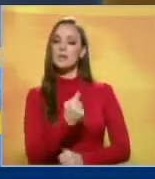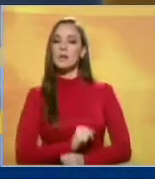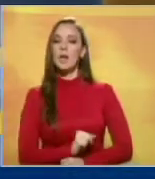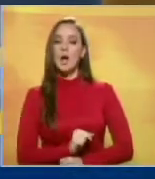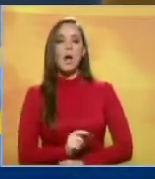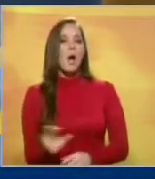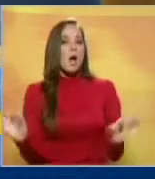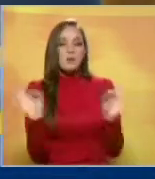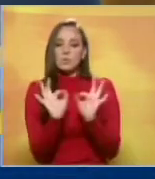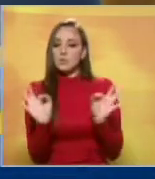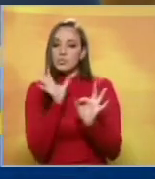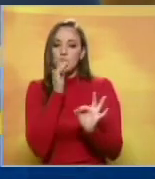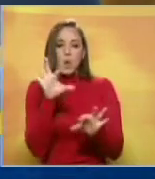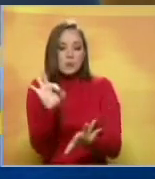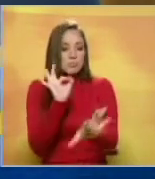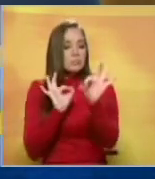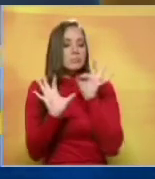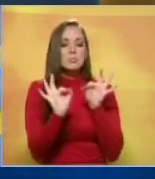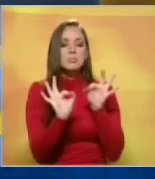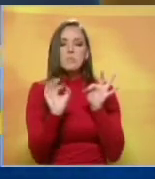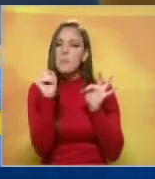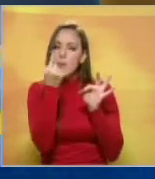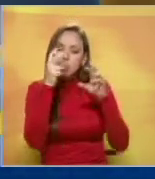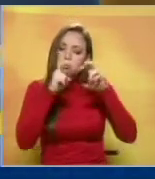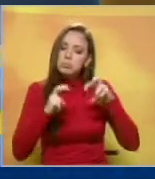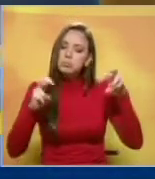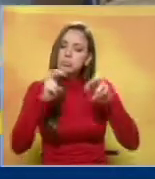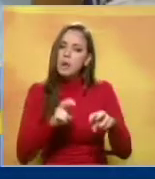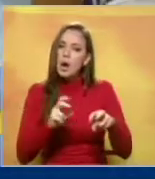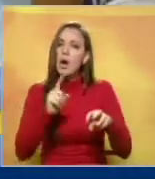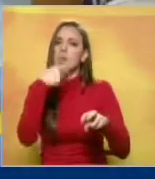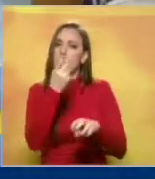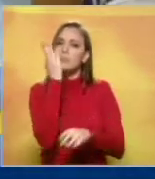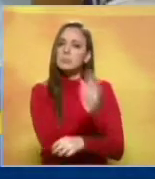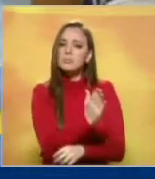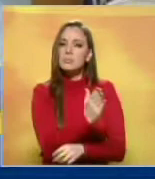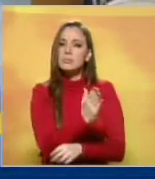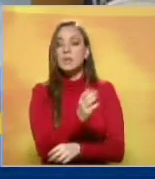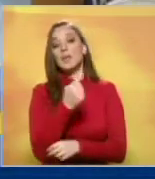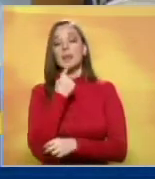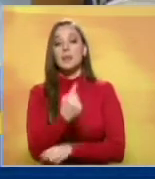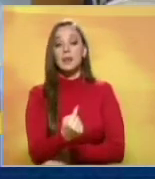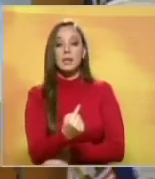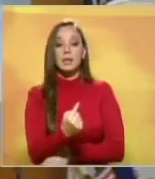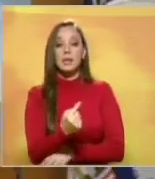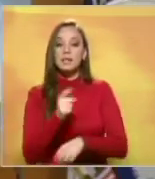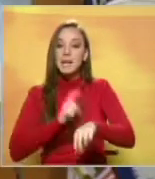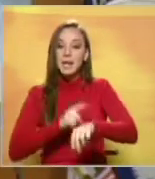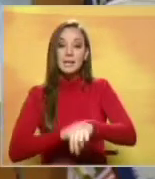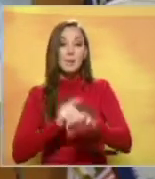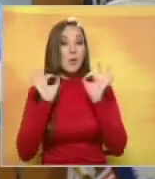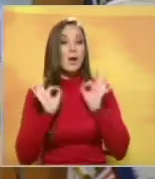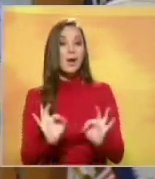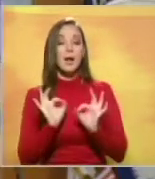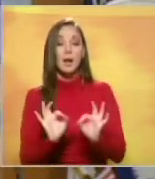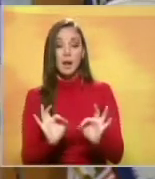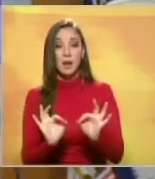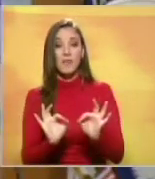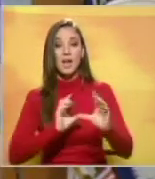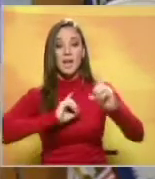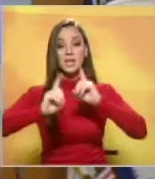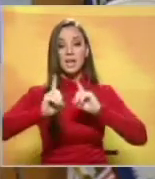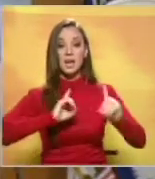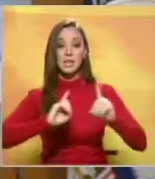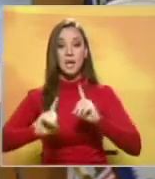ninguna opción debe eliminarse cuando se trata de sanciones aunque indicó que la coordinación de tiempo es clave y el actual diálogo en